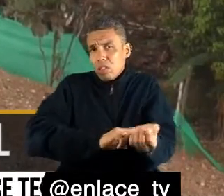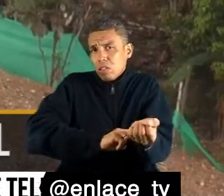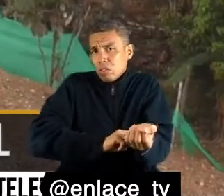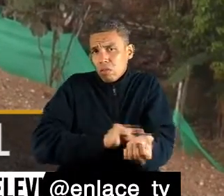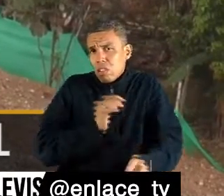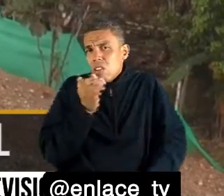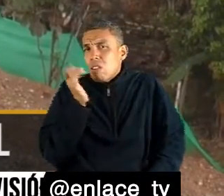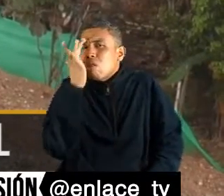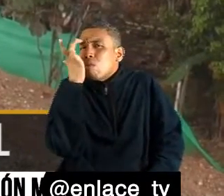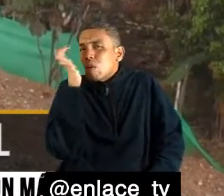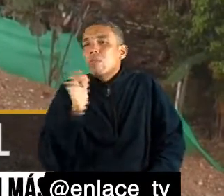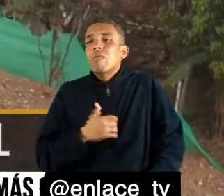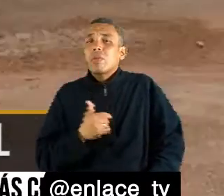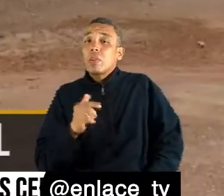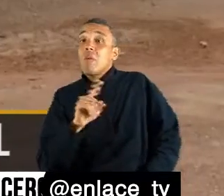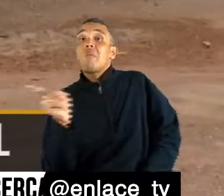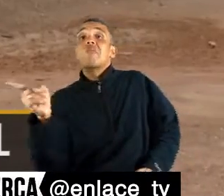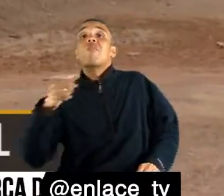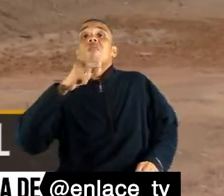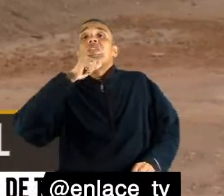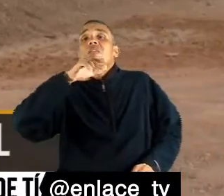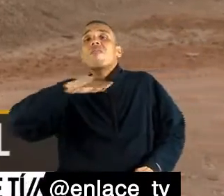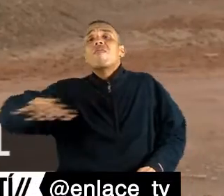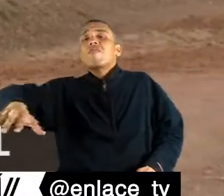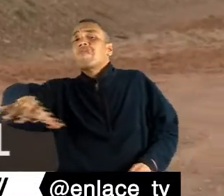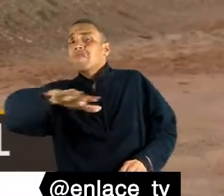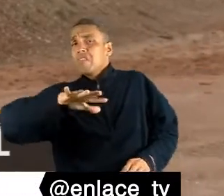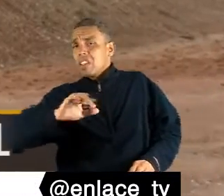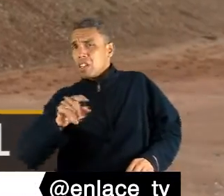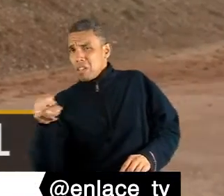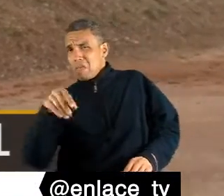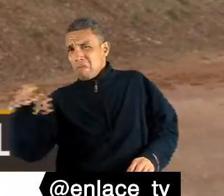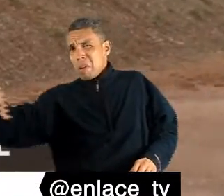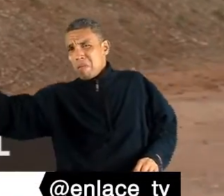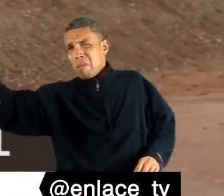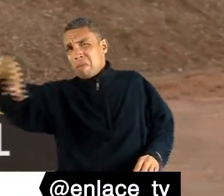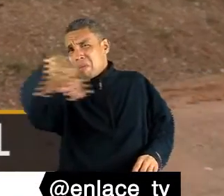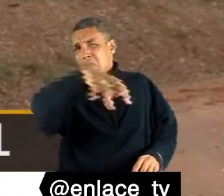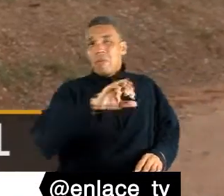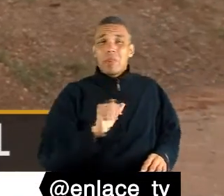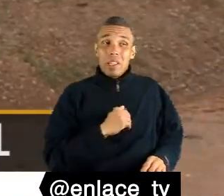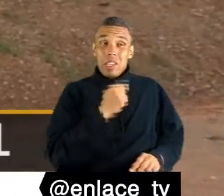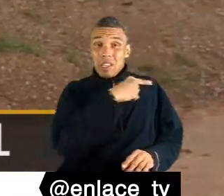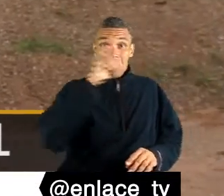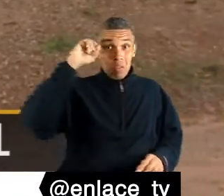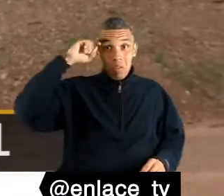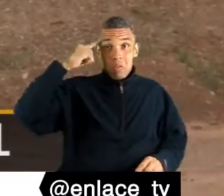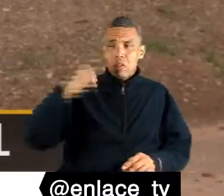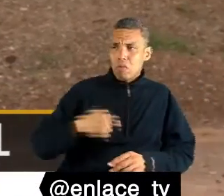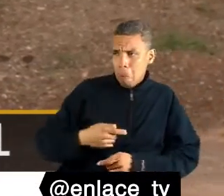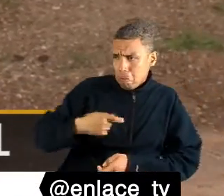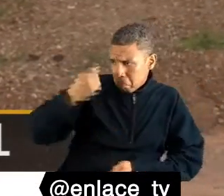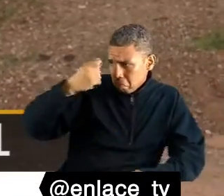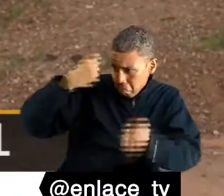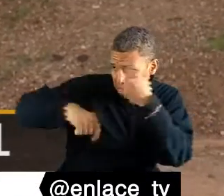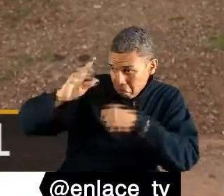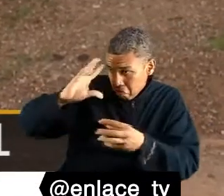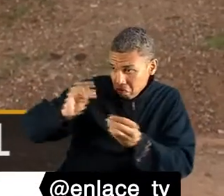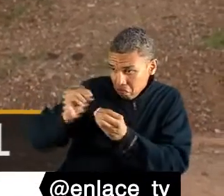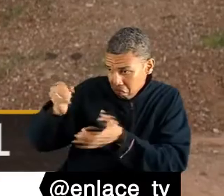finca, han aceptado las ventas de la finca, pero en la mía yo no puedo vender porque lo que es mío